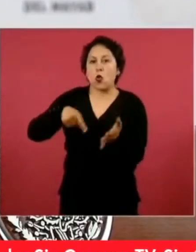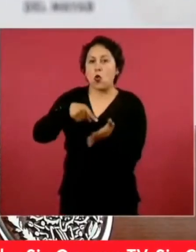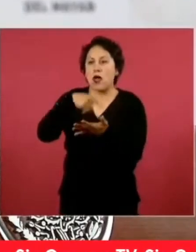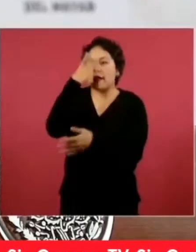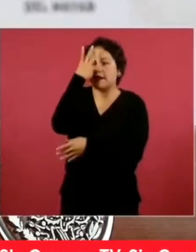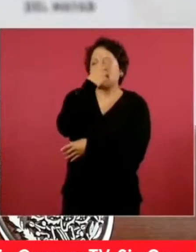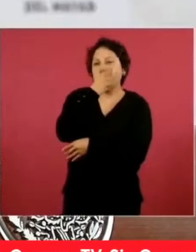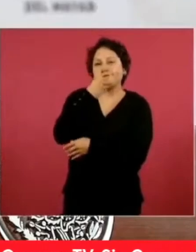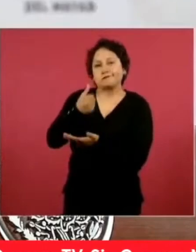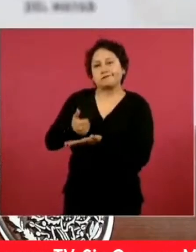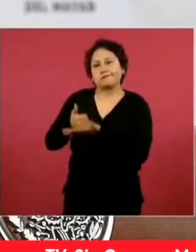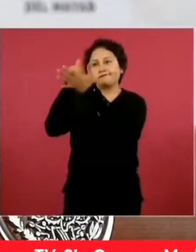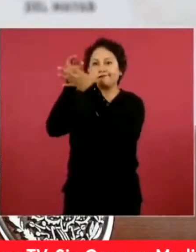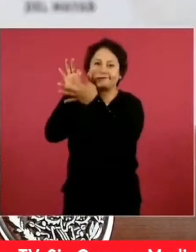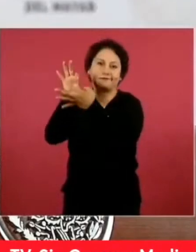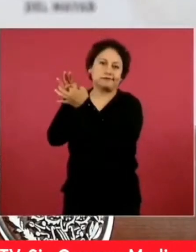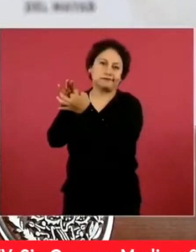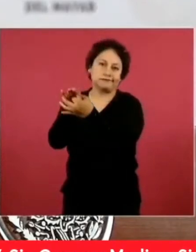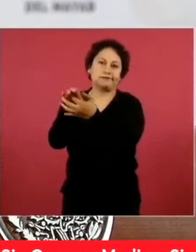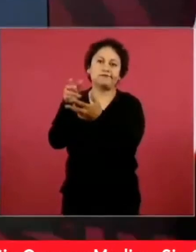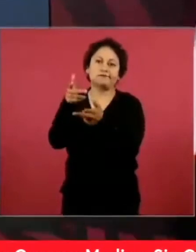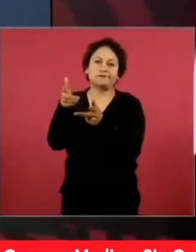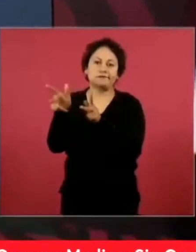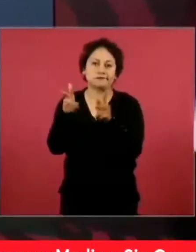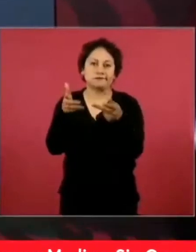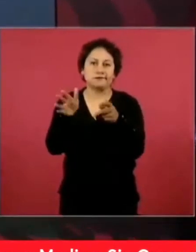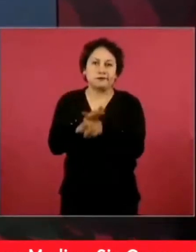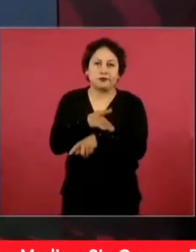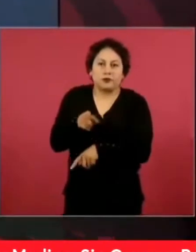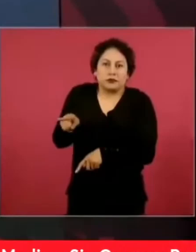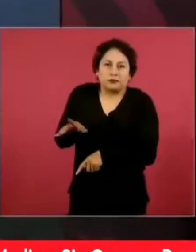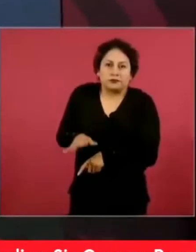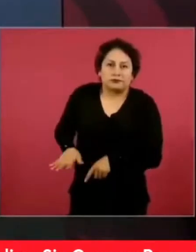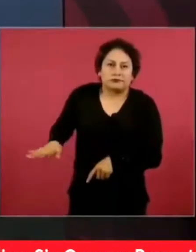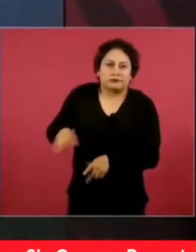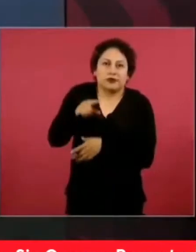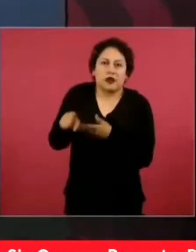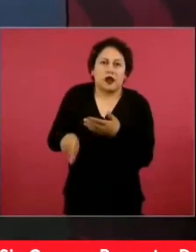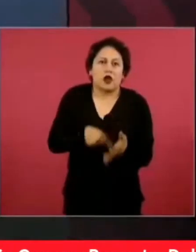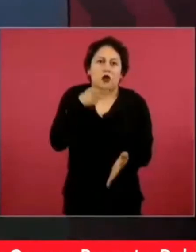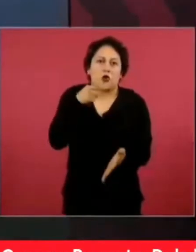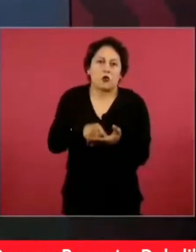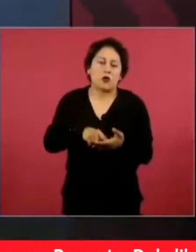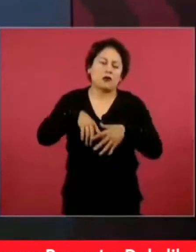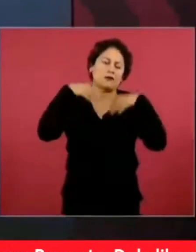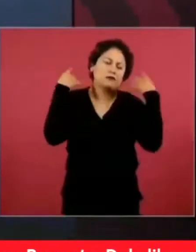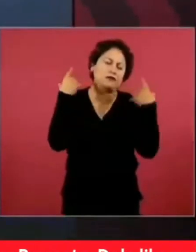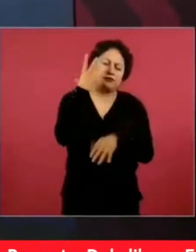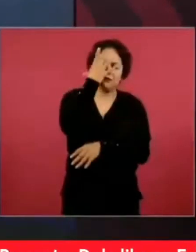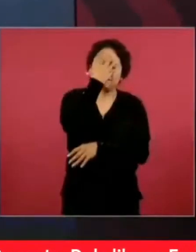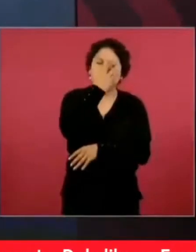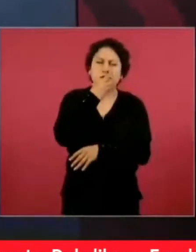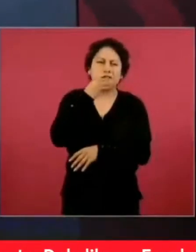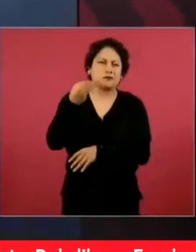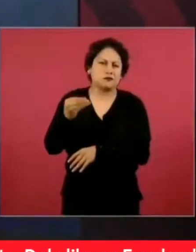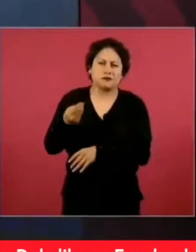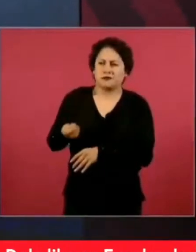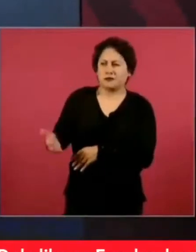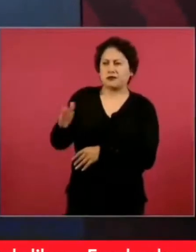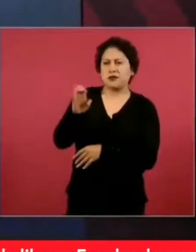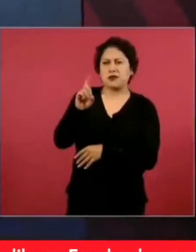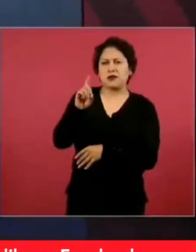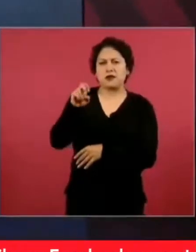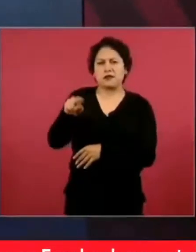del Edén, del paraíso. Todo México es un paraíso,